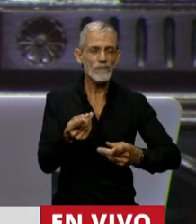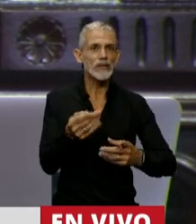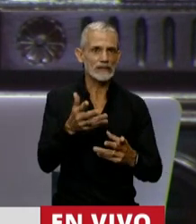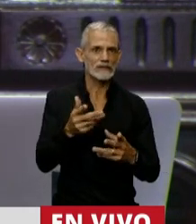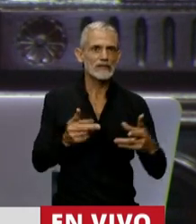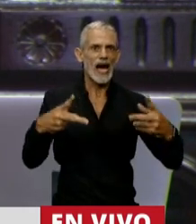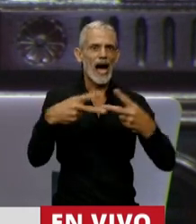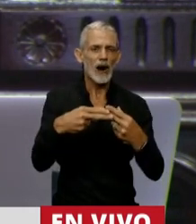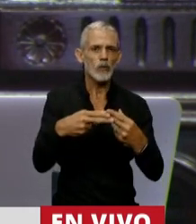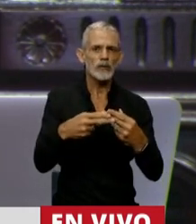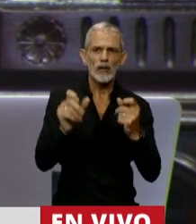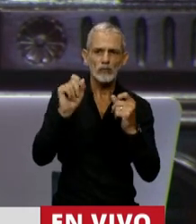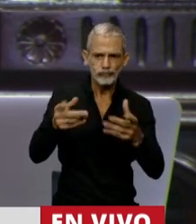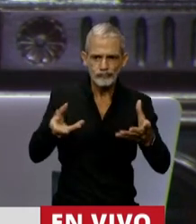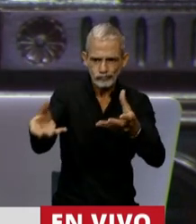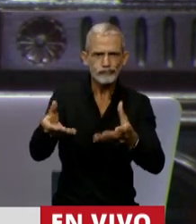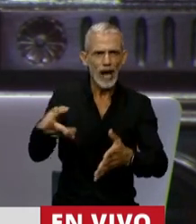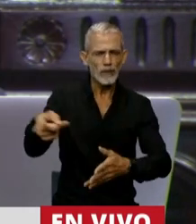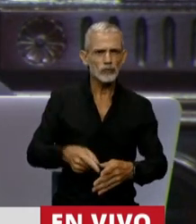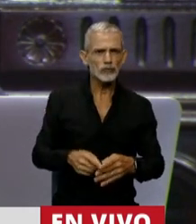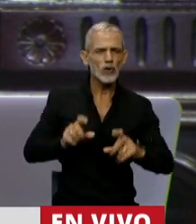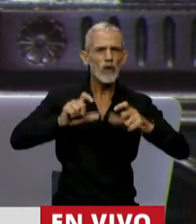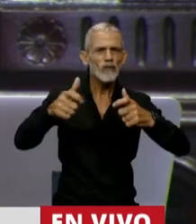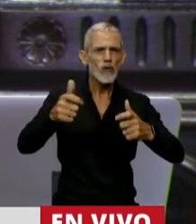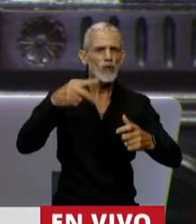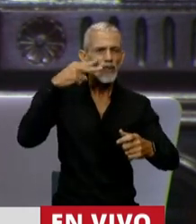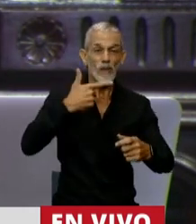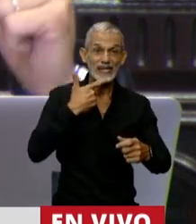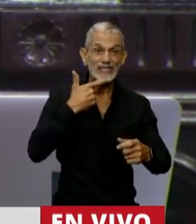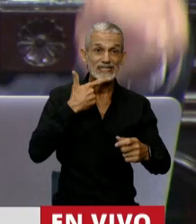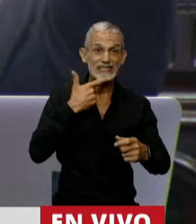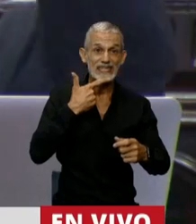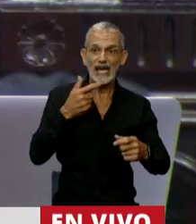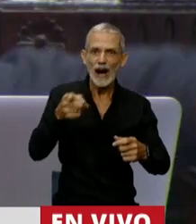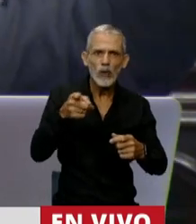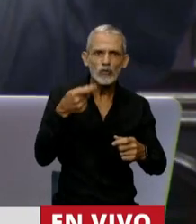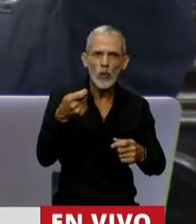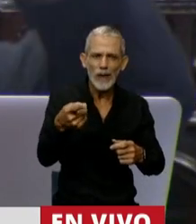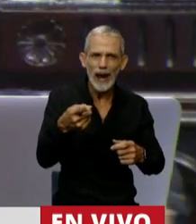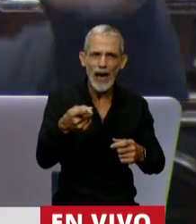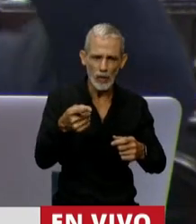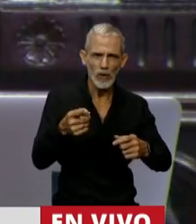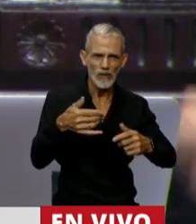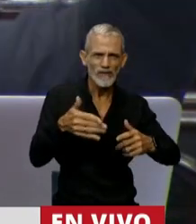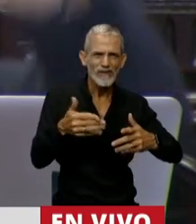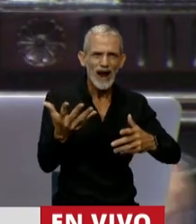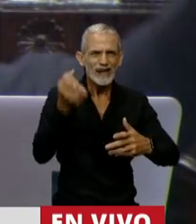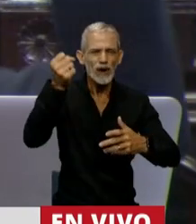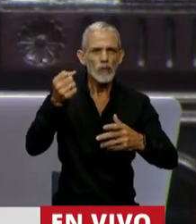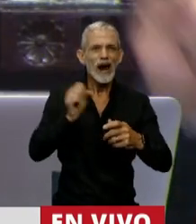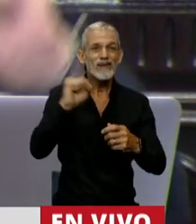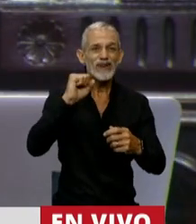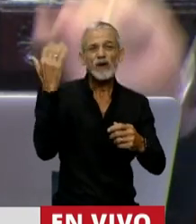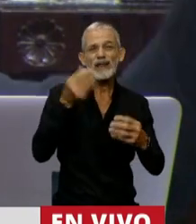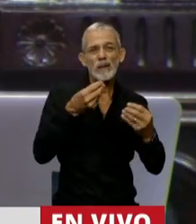cargar el ajuste sobre tus espaldas. Por eso congeló la fórmula del 2017, que iba con rezago a hacer recuperar la inflación